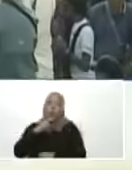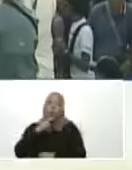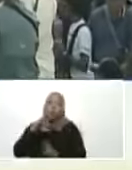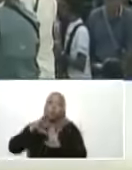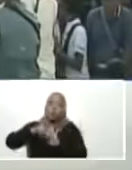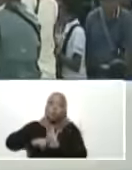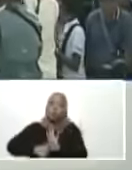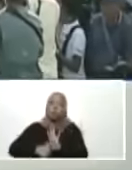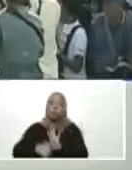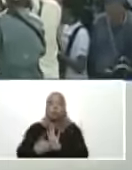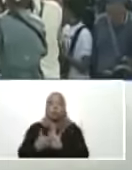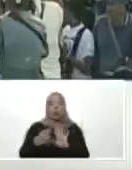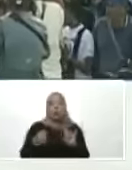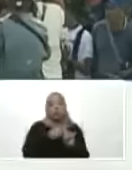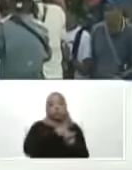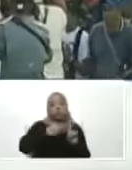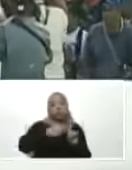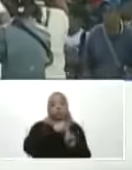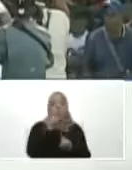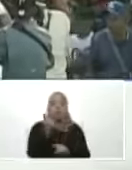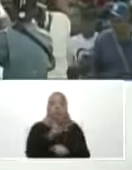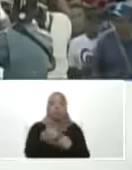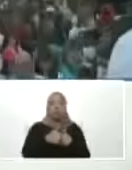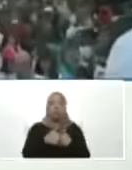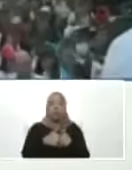tratarnos como patio trasero